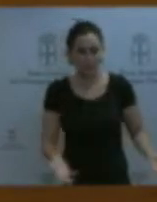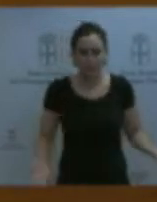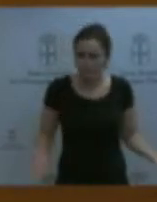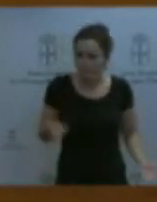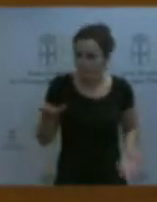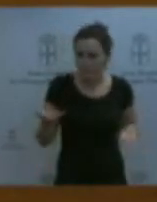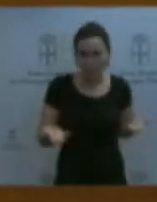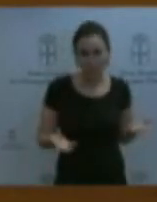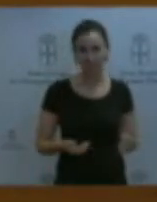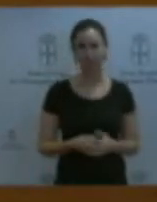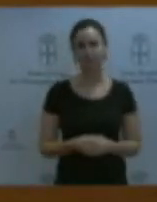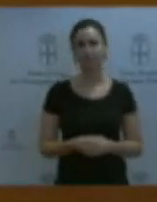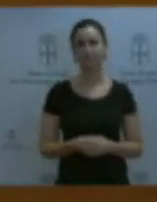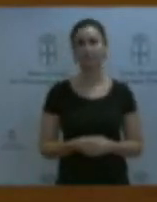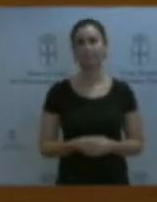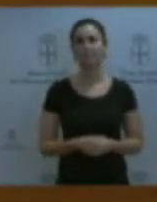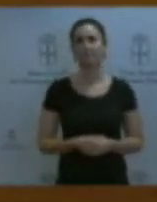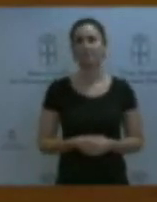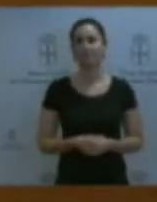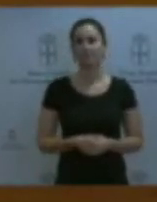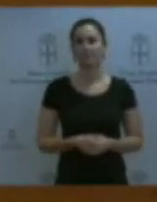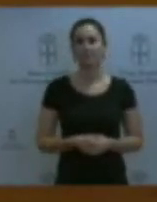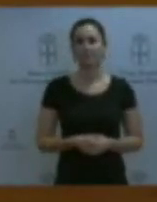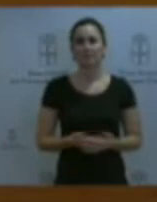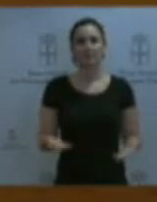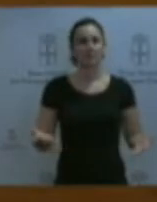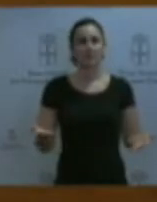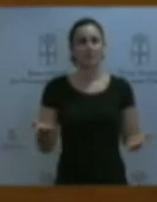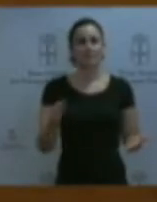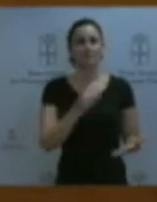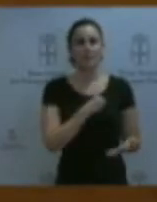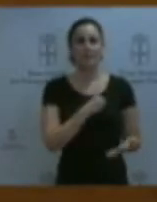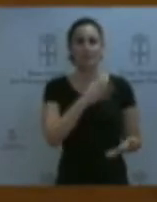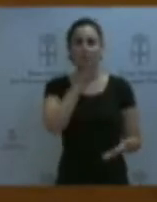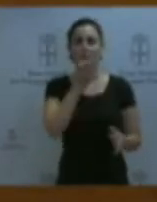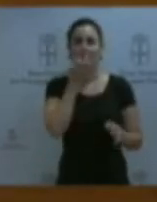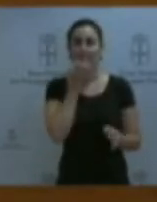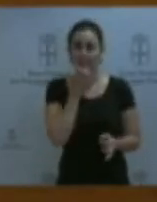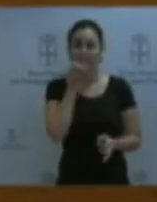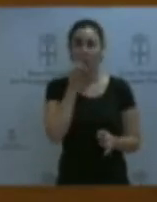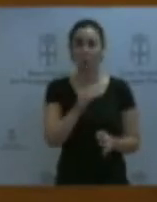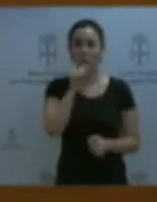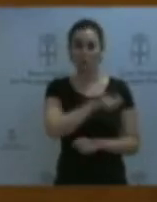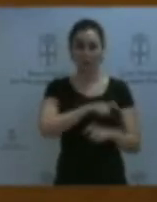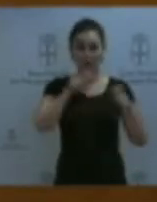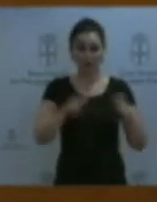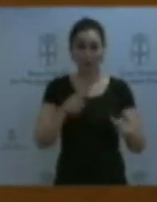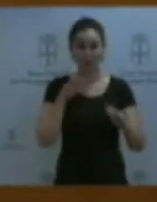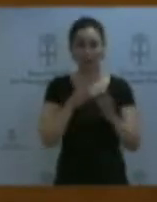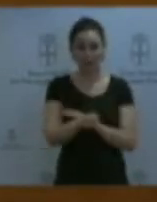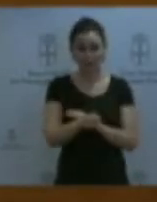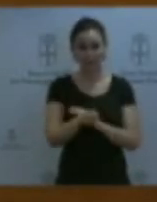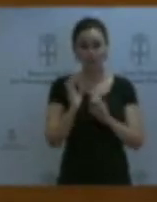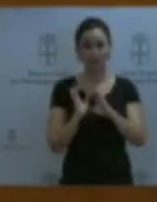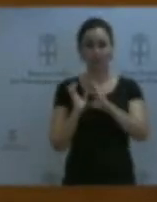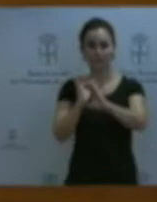que es lamentable que si se amplía la temporada de Lagos, ¿no?, del acceso que se controla además gracias a